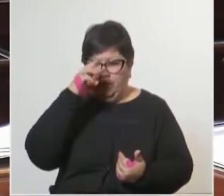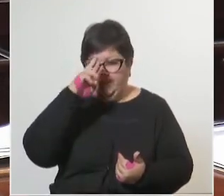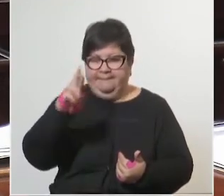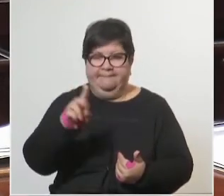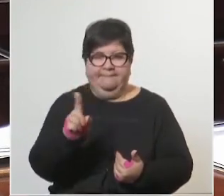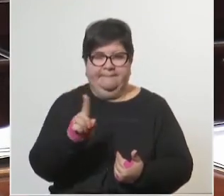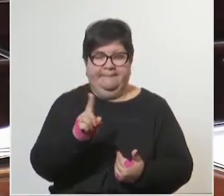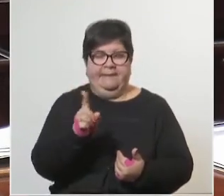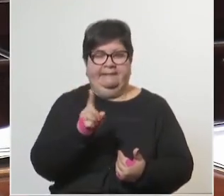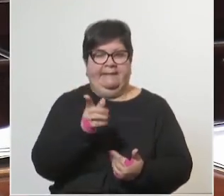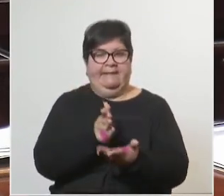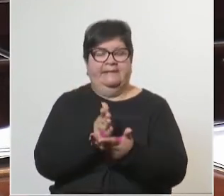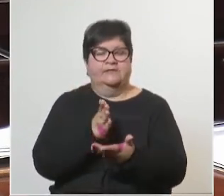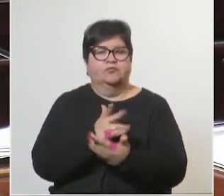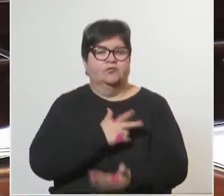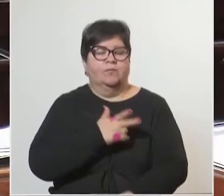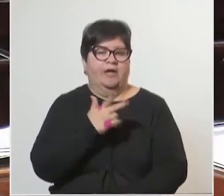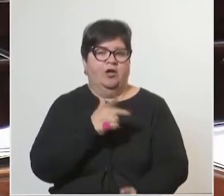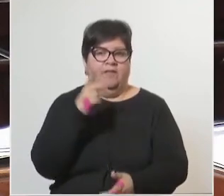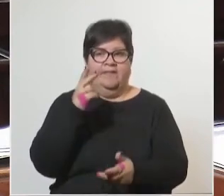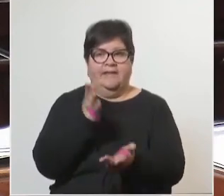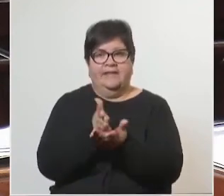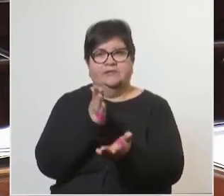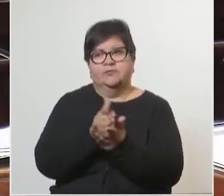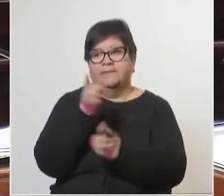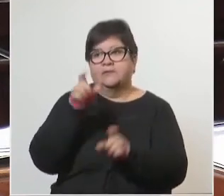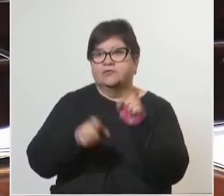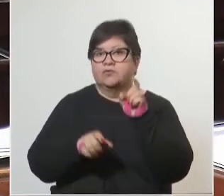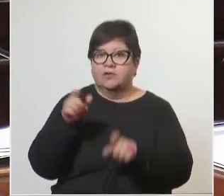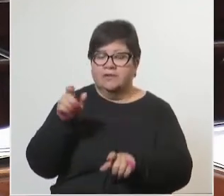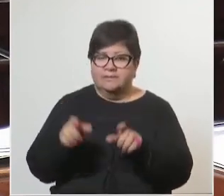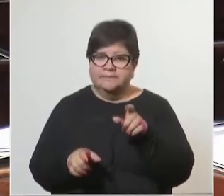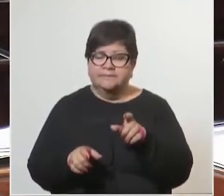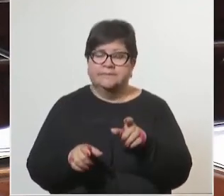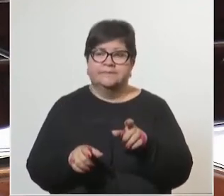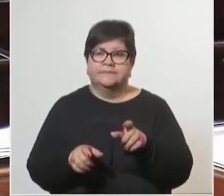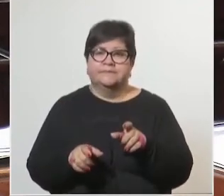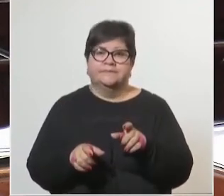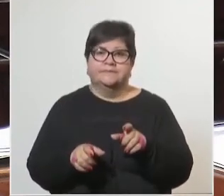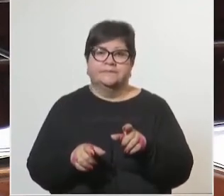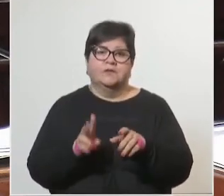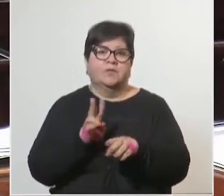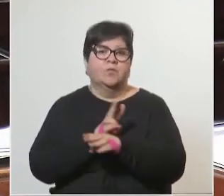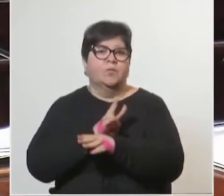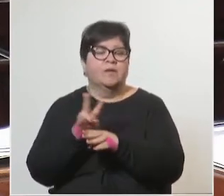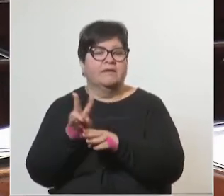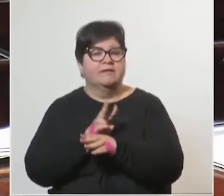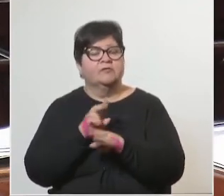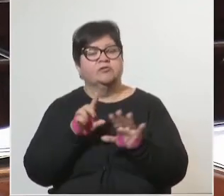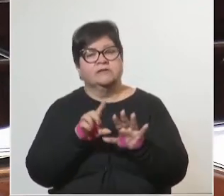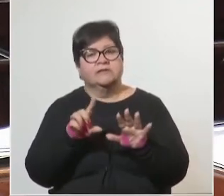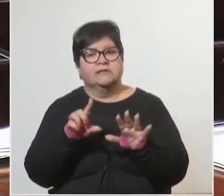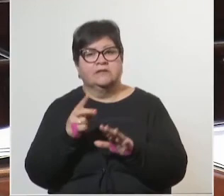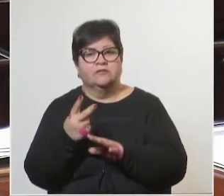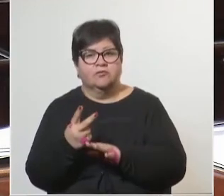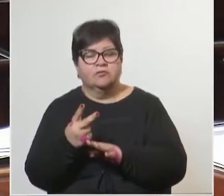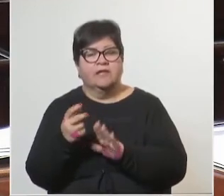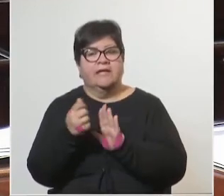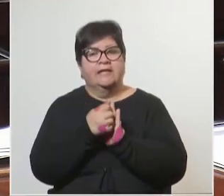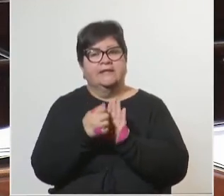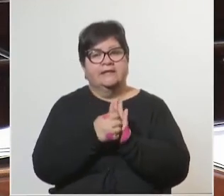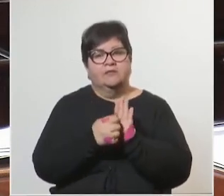derechos de las personas, que tutelan los 72 artículos